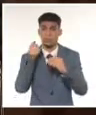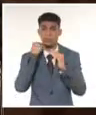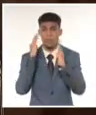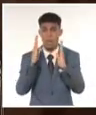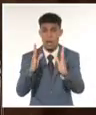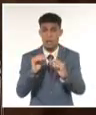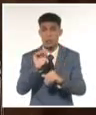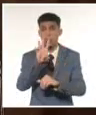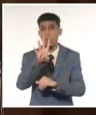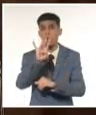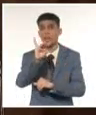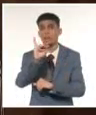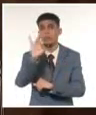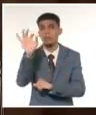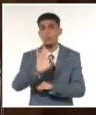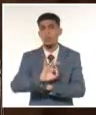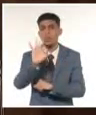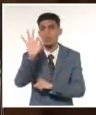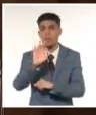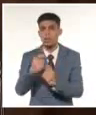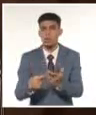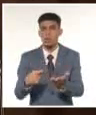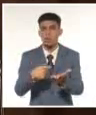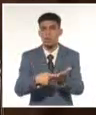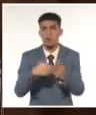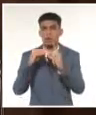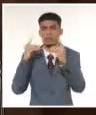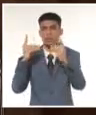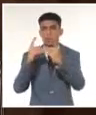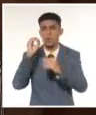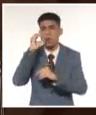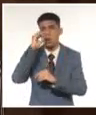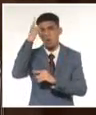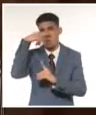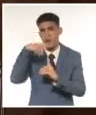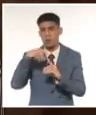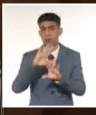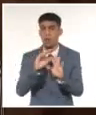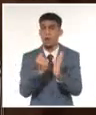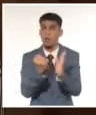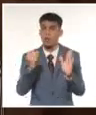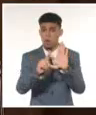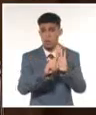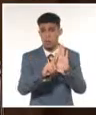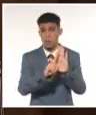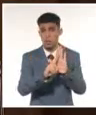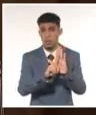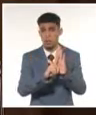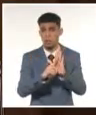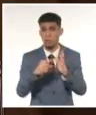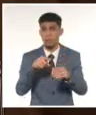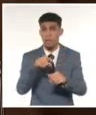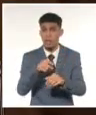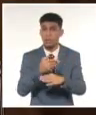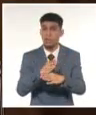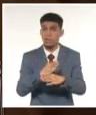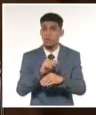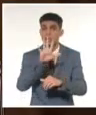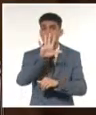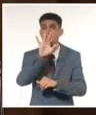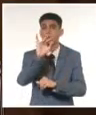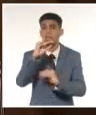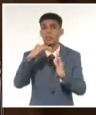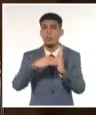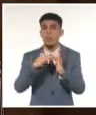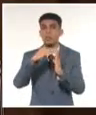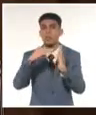del 46% del déficit presupuestario aprobado en la ley, lo que equivale a 57.000 millones